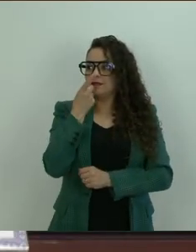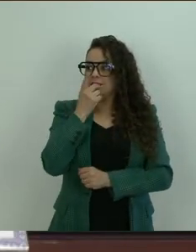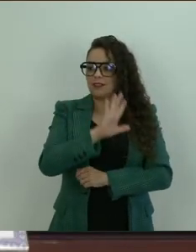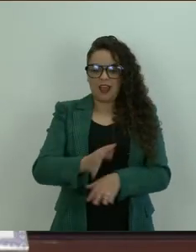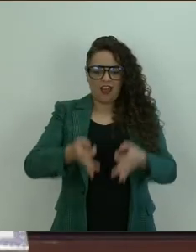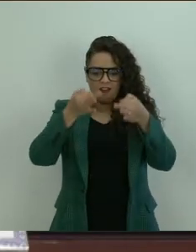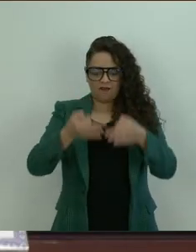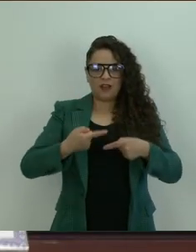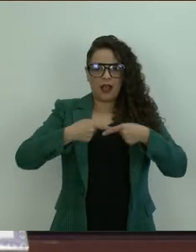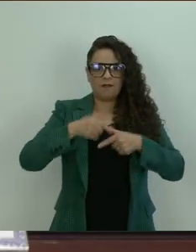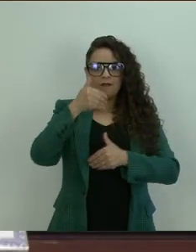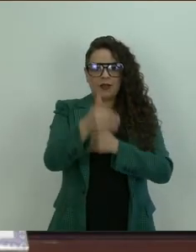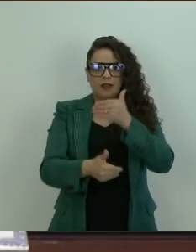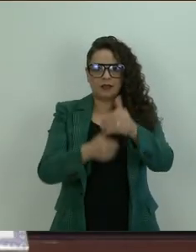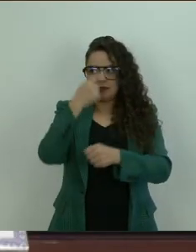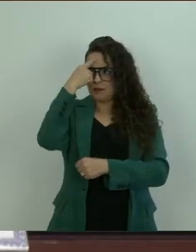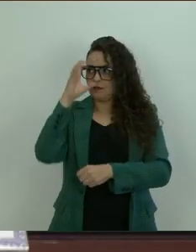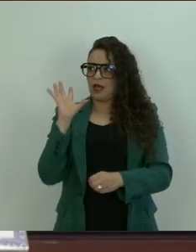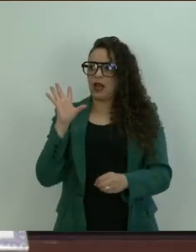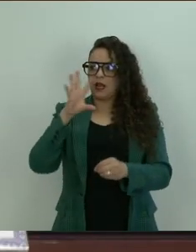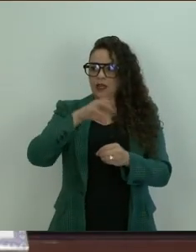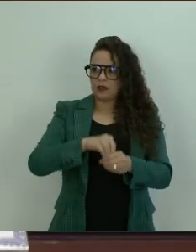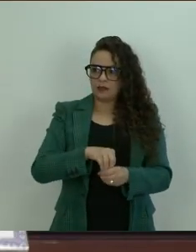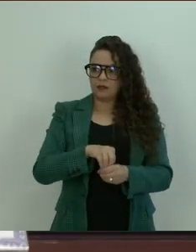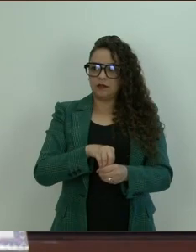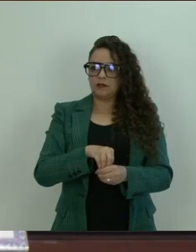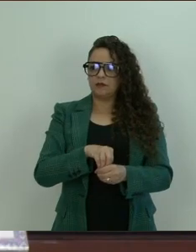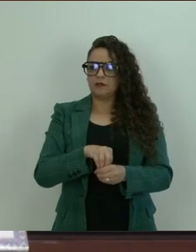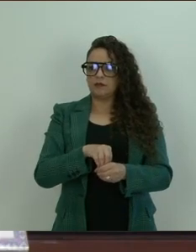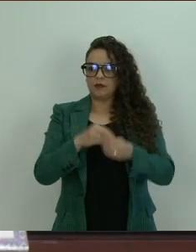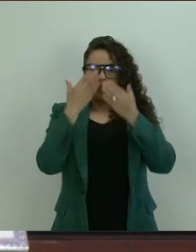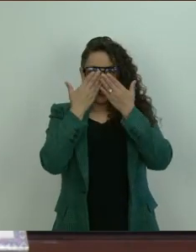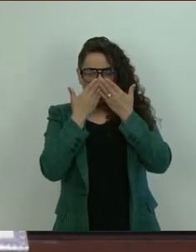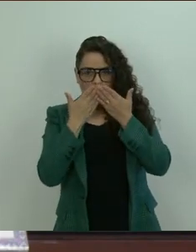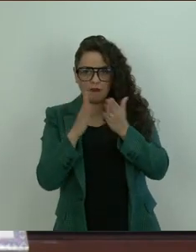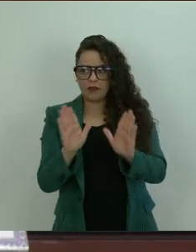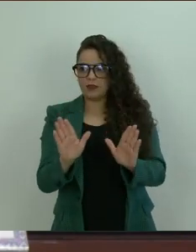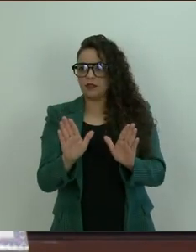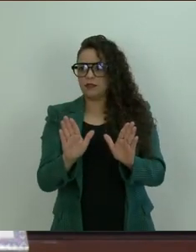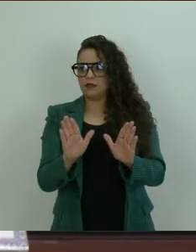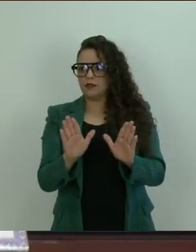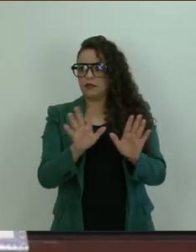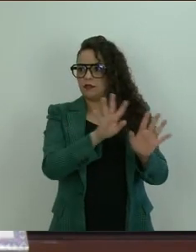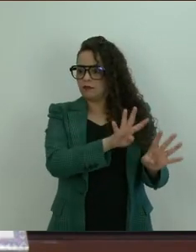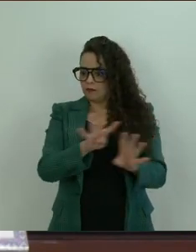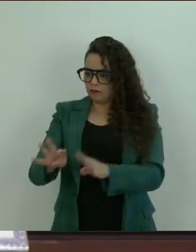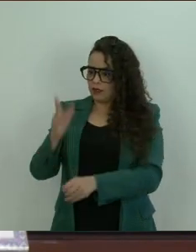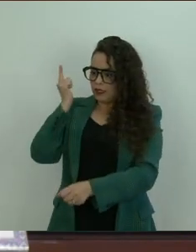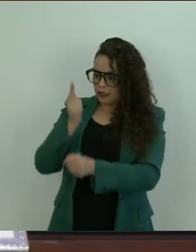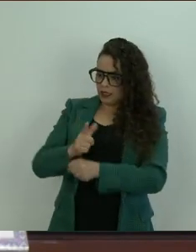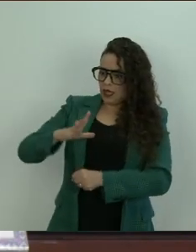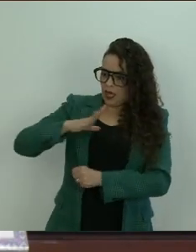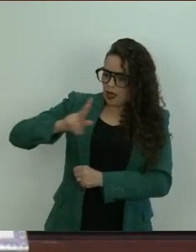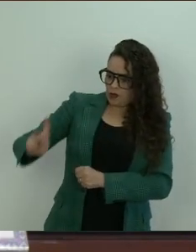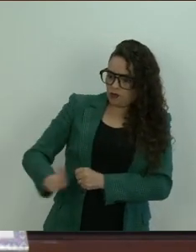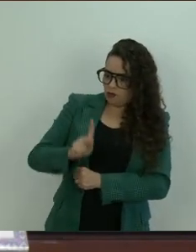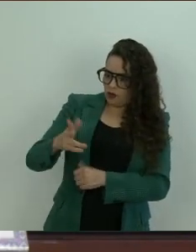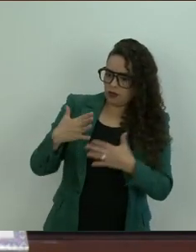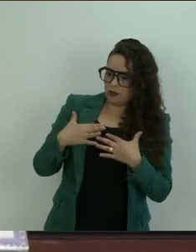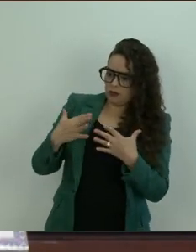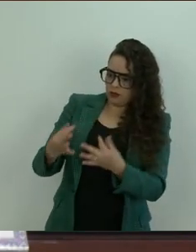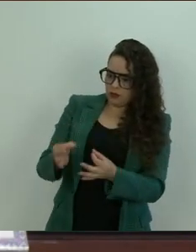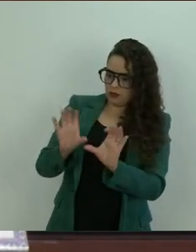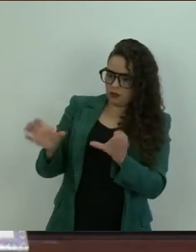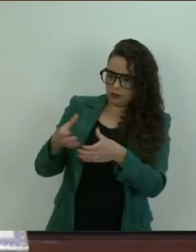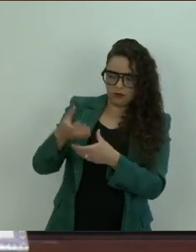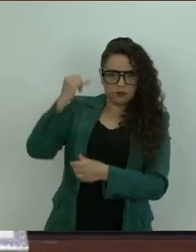reales hacia la inclusión, hacia la visibilización y la dignificación de los pueblos originarios de estas comunidades.